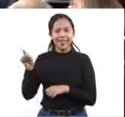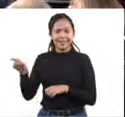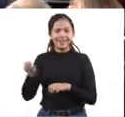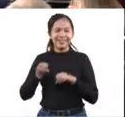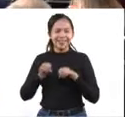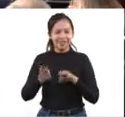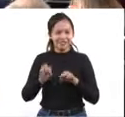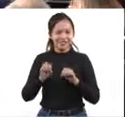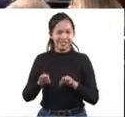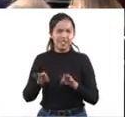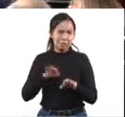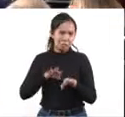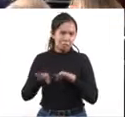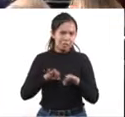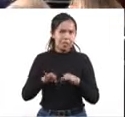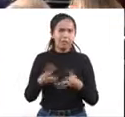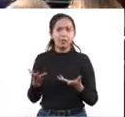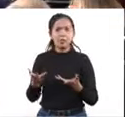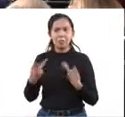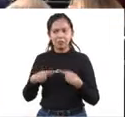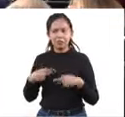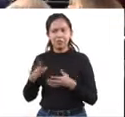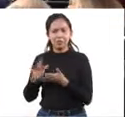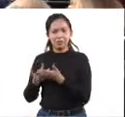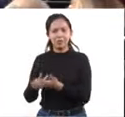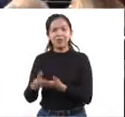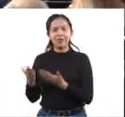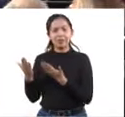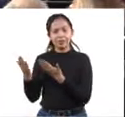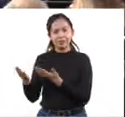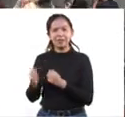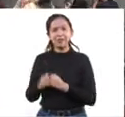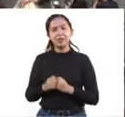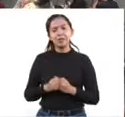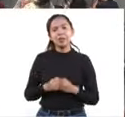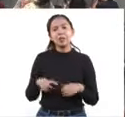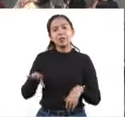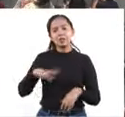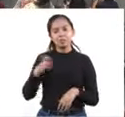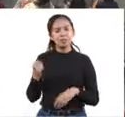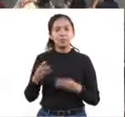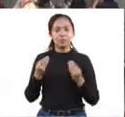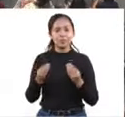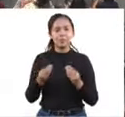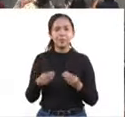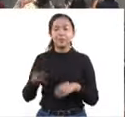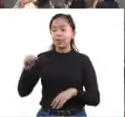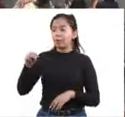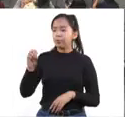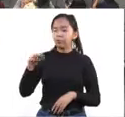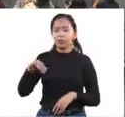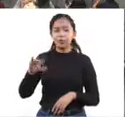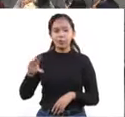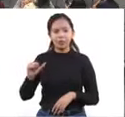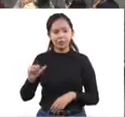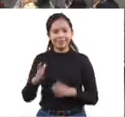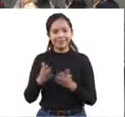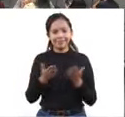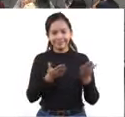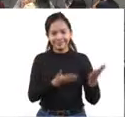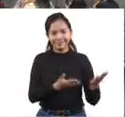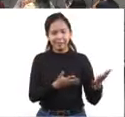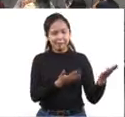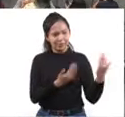personal, ¿dónde está Mónica? Mónica Navarro, ¿está con nosotros? Ándale, muchísimas gracias. Y todo